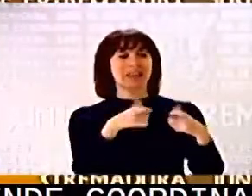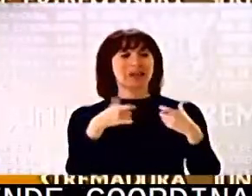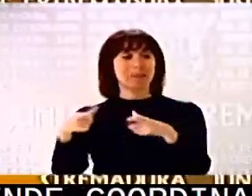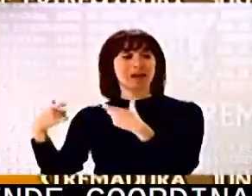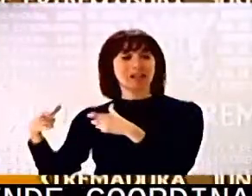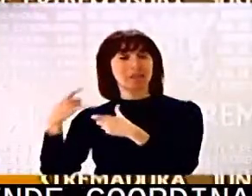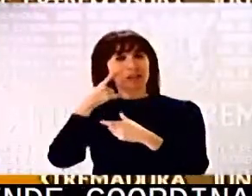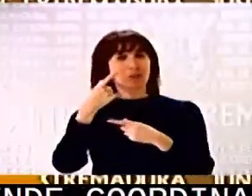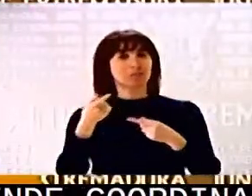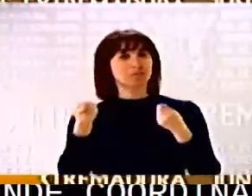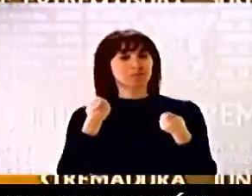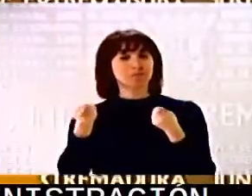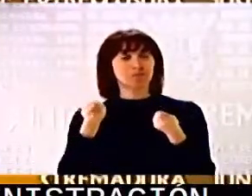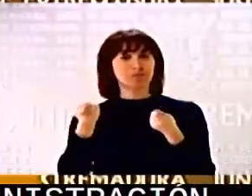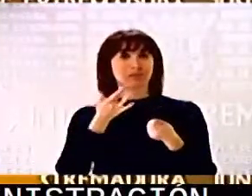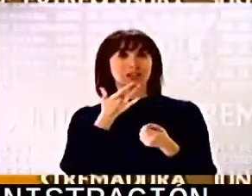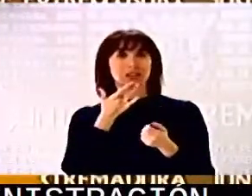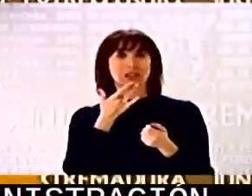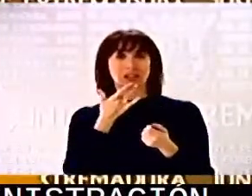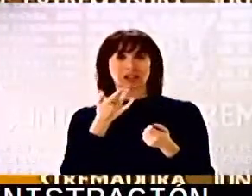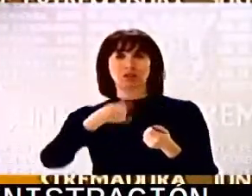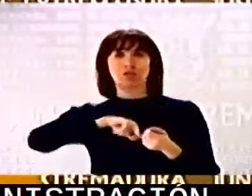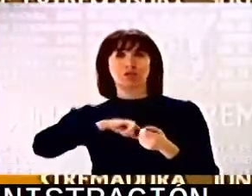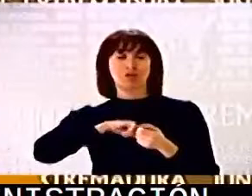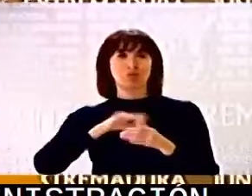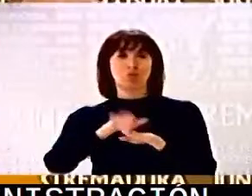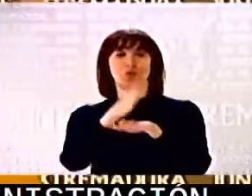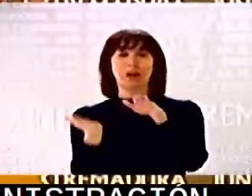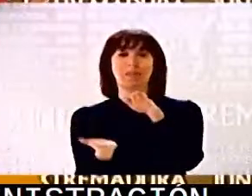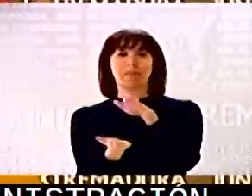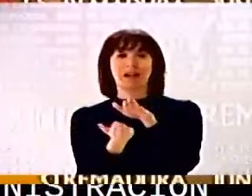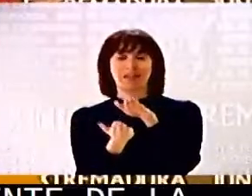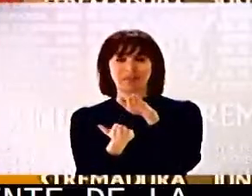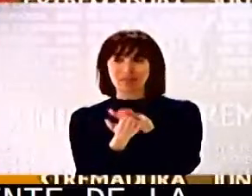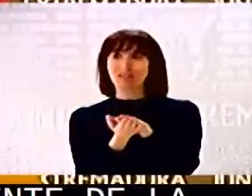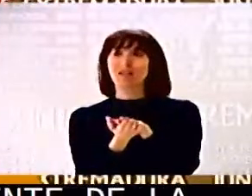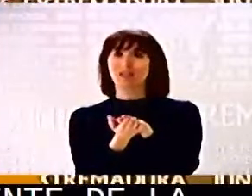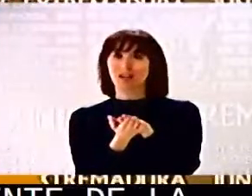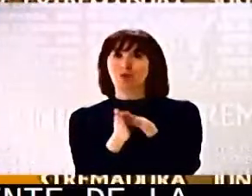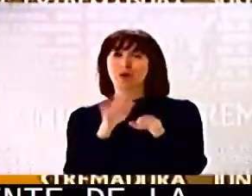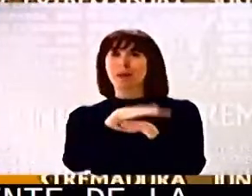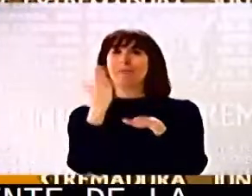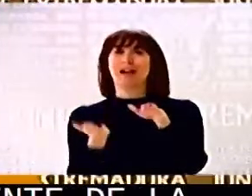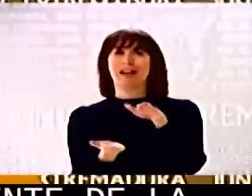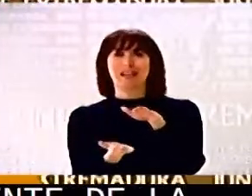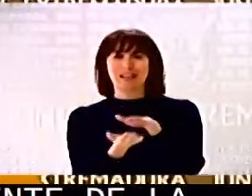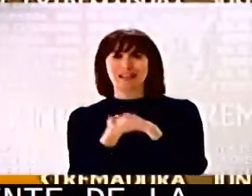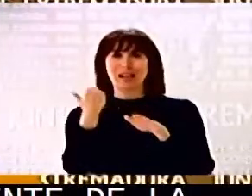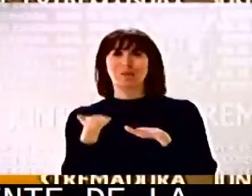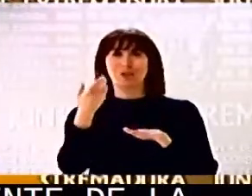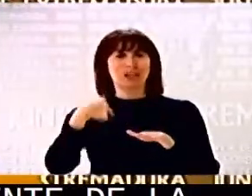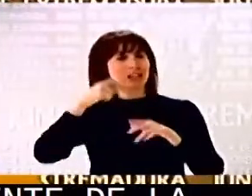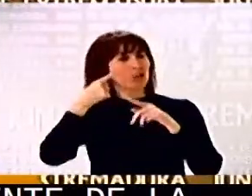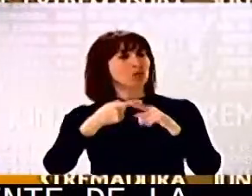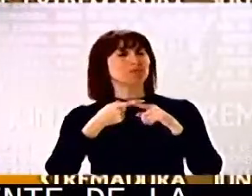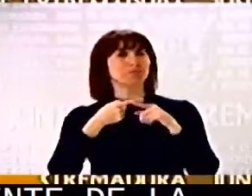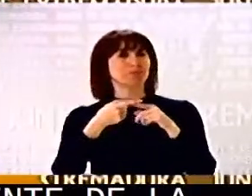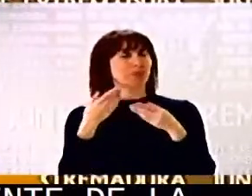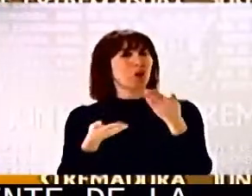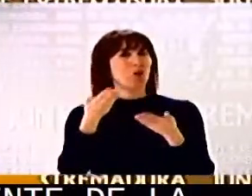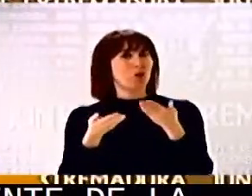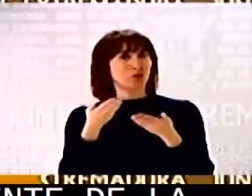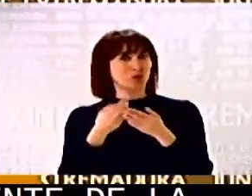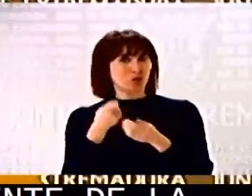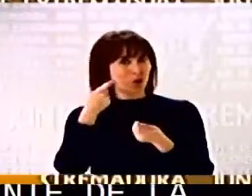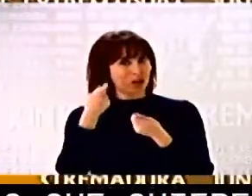de la Administración cuando tenemos que tramitar un expediente de la envergadura del que estamos hablando. Lo